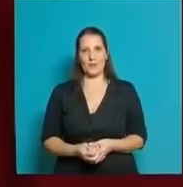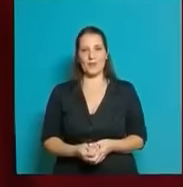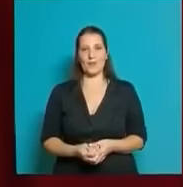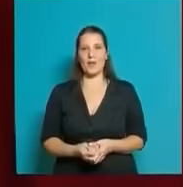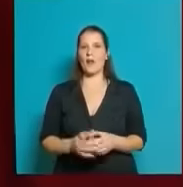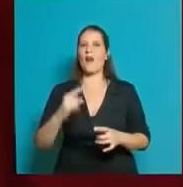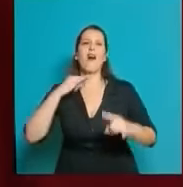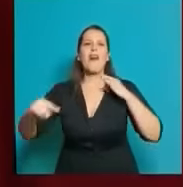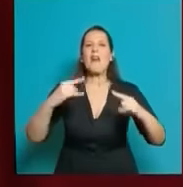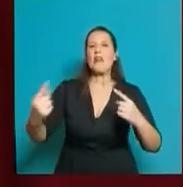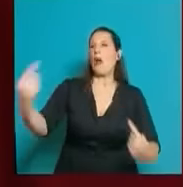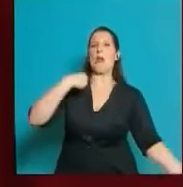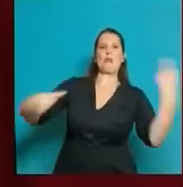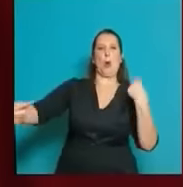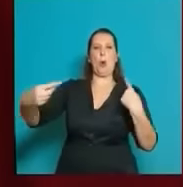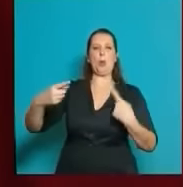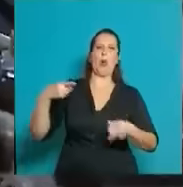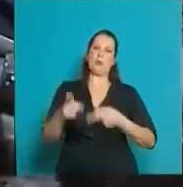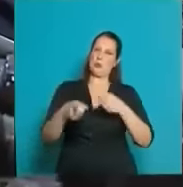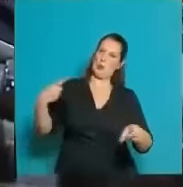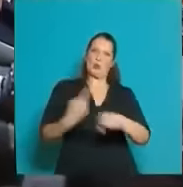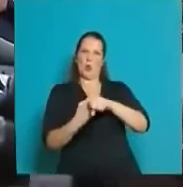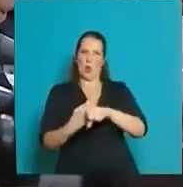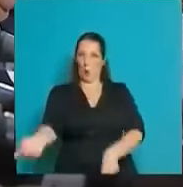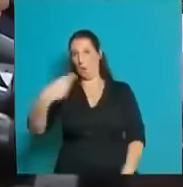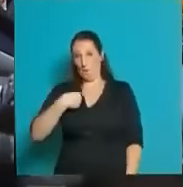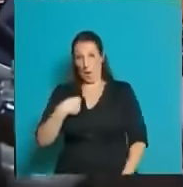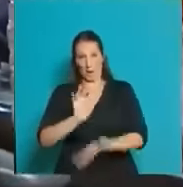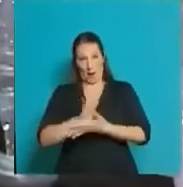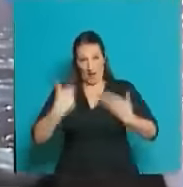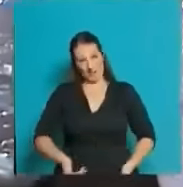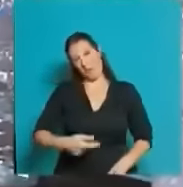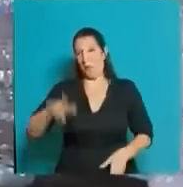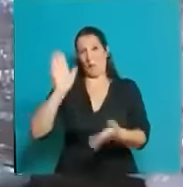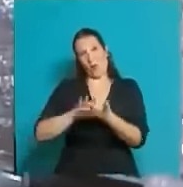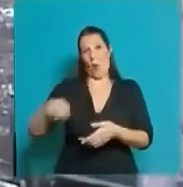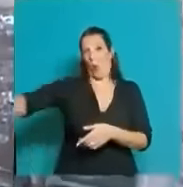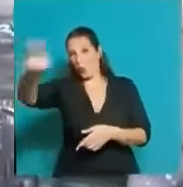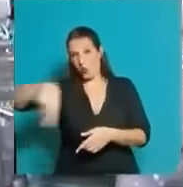los gritos, los insultos, no hablan de mí, hablan de ustedes, señores.